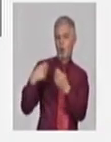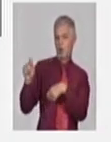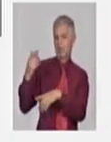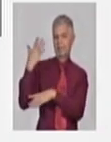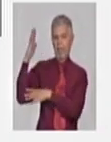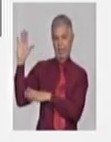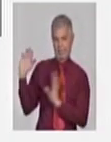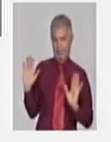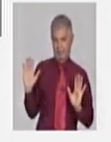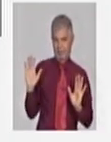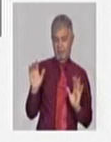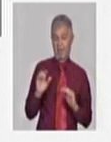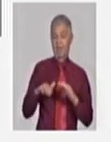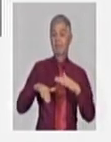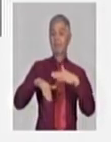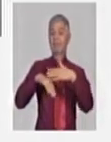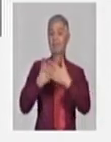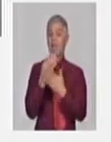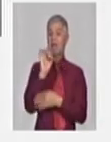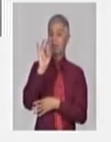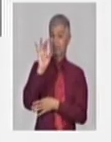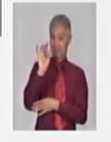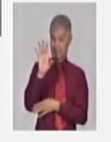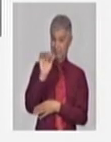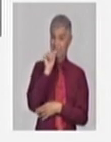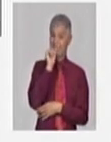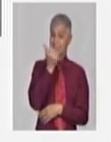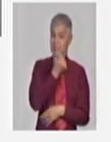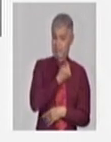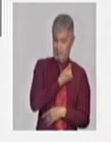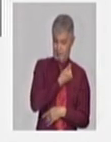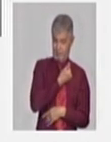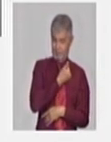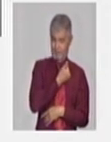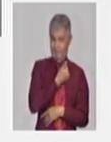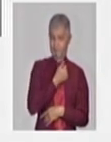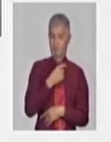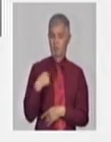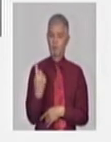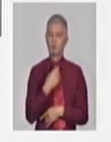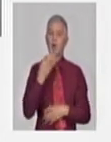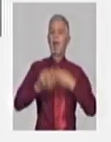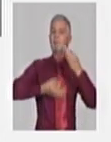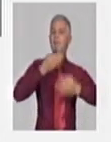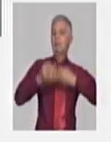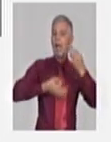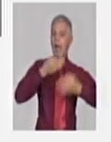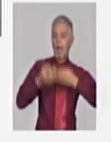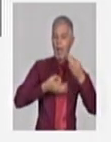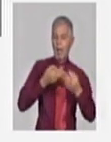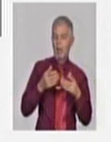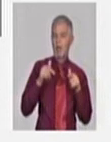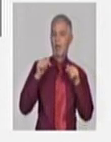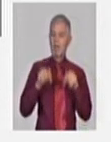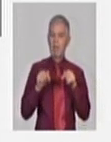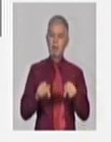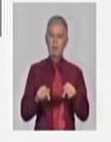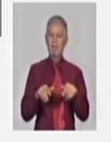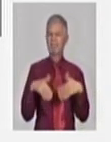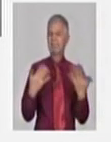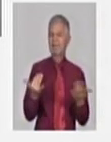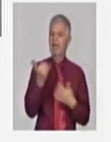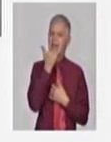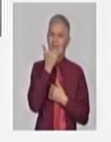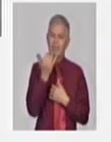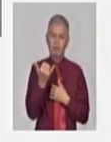el día 15 de diciembre estaremos explicando aquí los efectos sobre el sistema empresarial